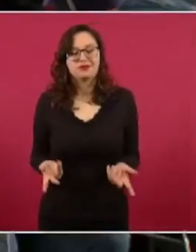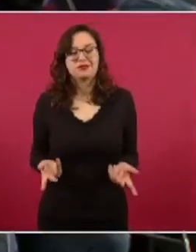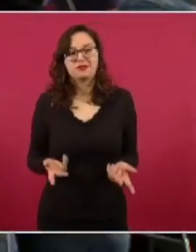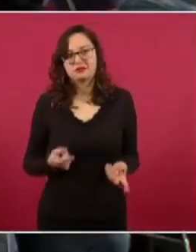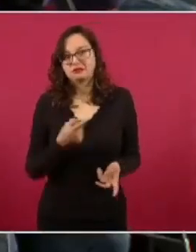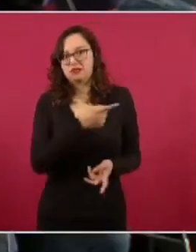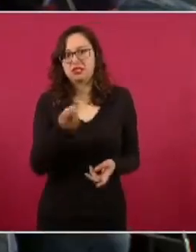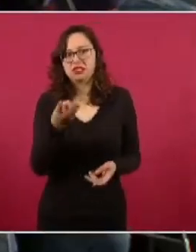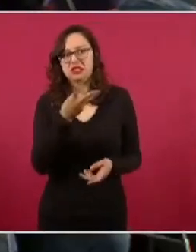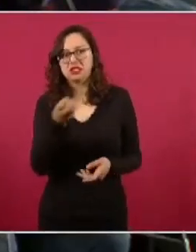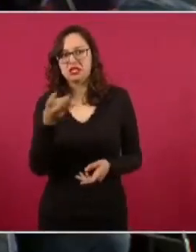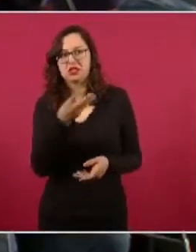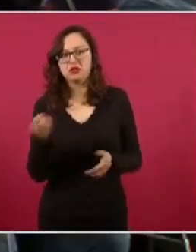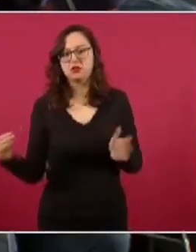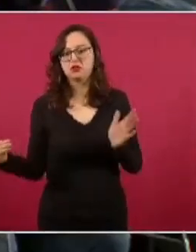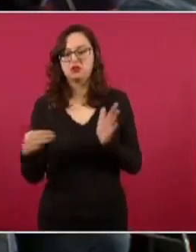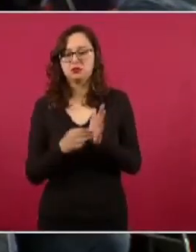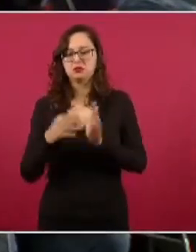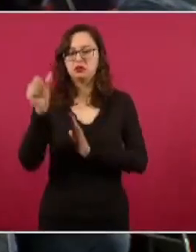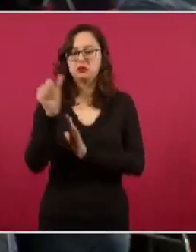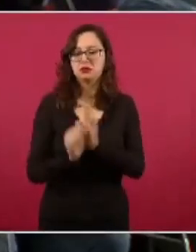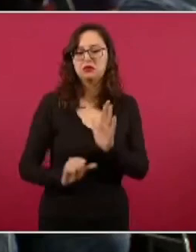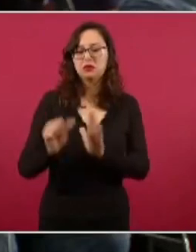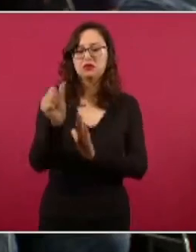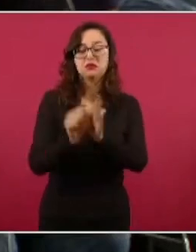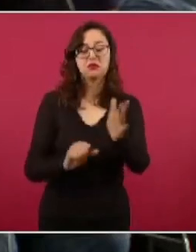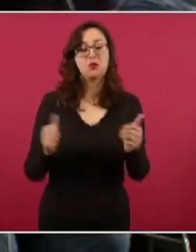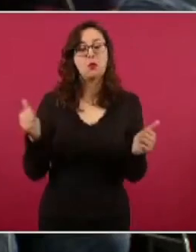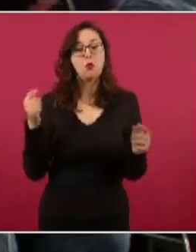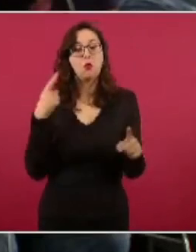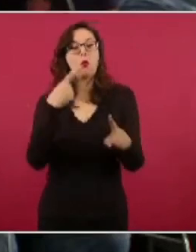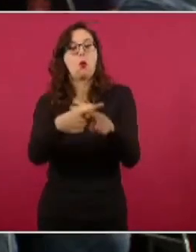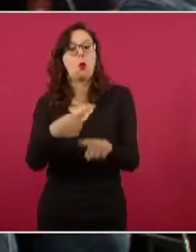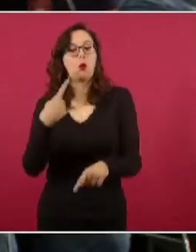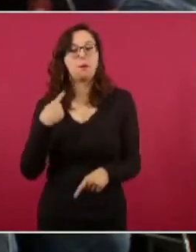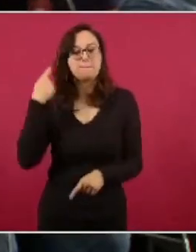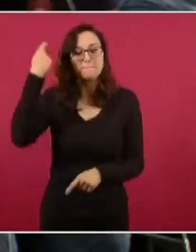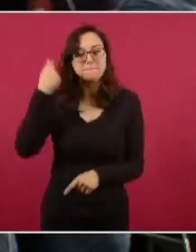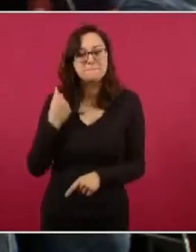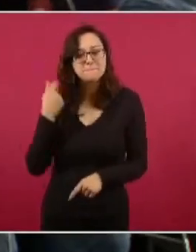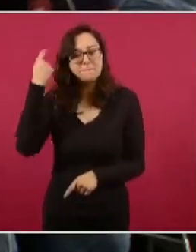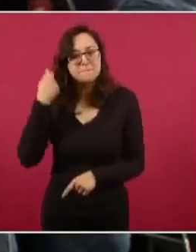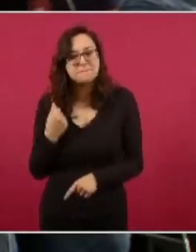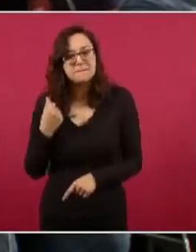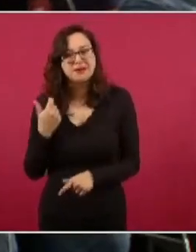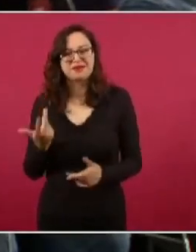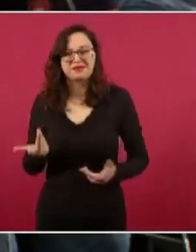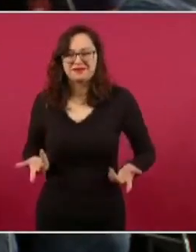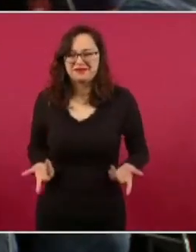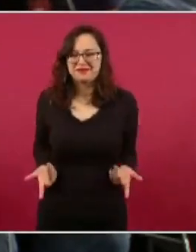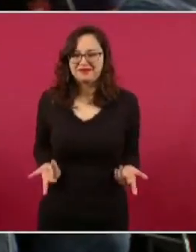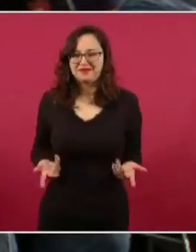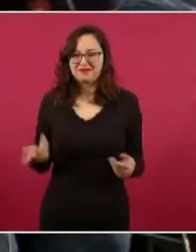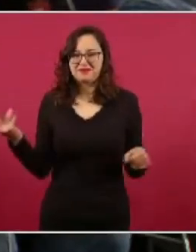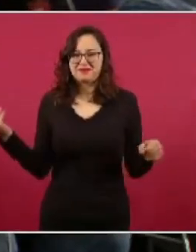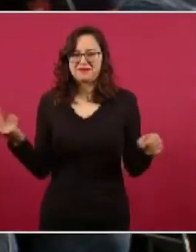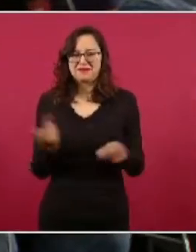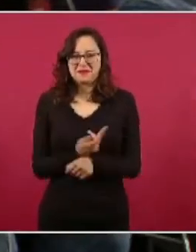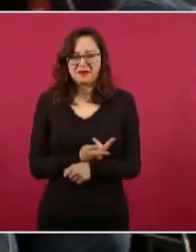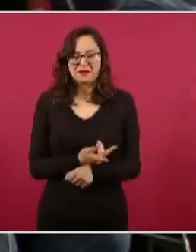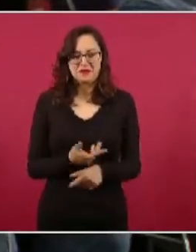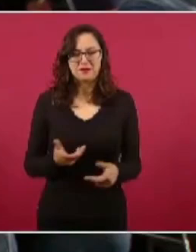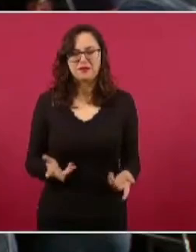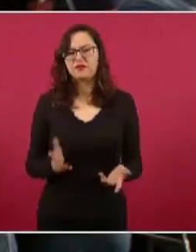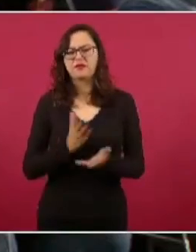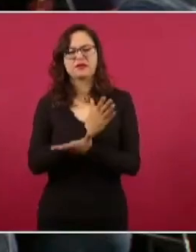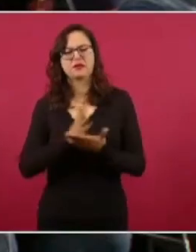más de 300,000 pesos mensuales por esta pensión vitalicia, que no tiene que ver nada con la jubilación. Todos los mexicanos,